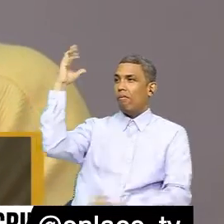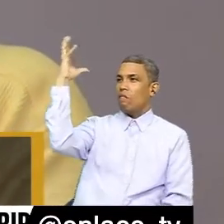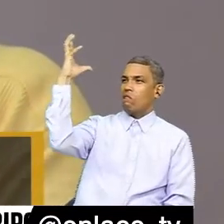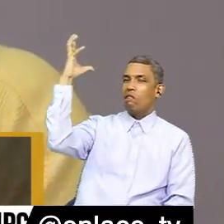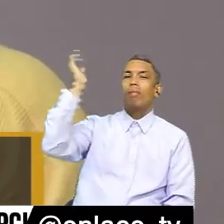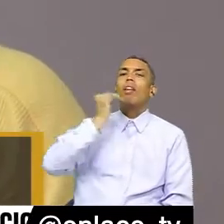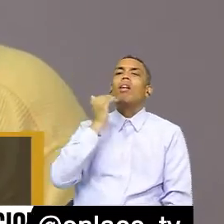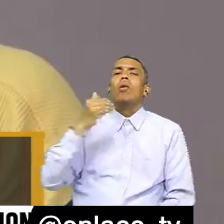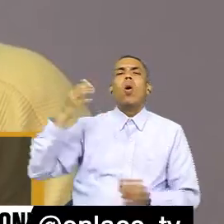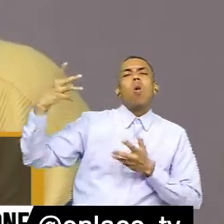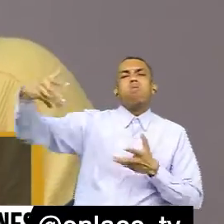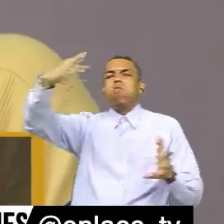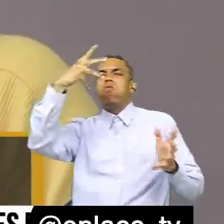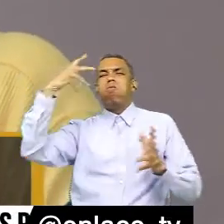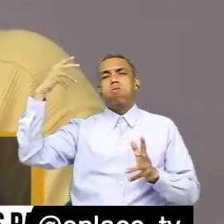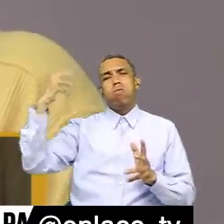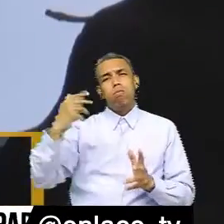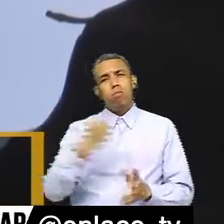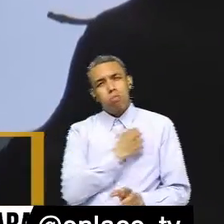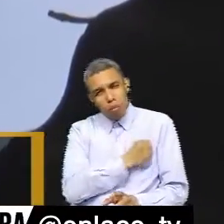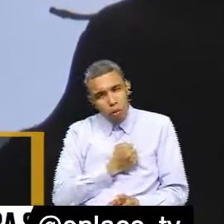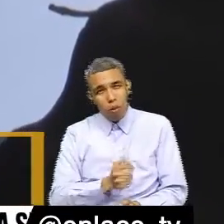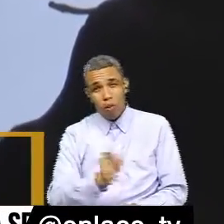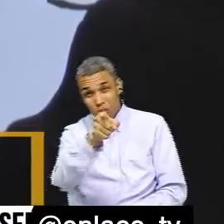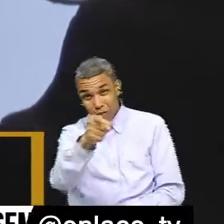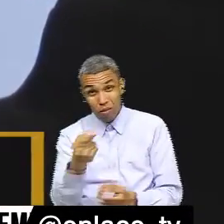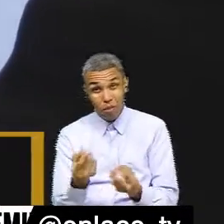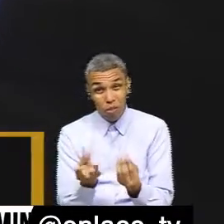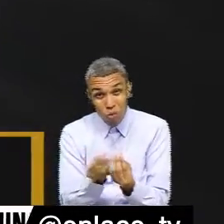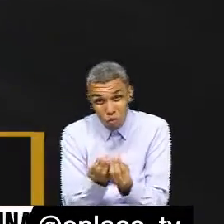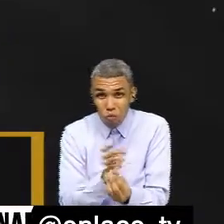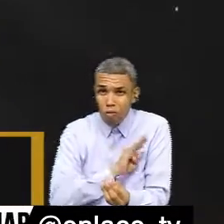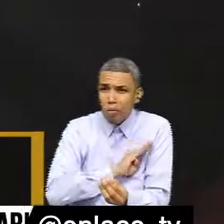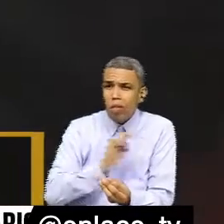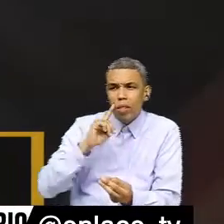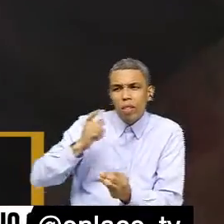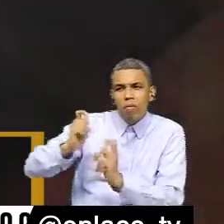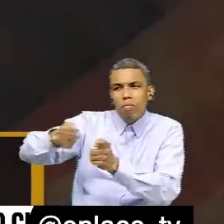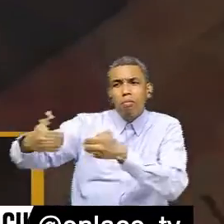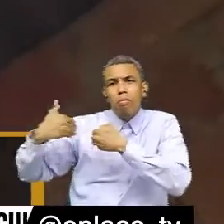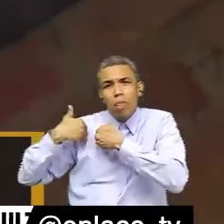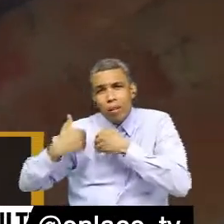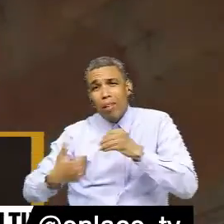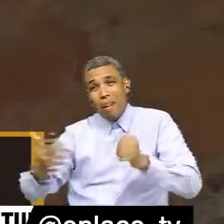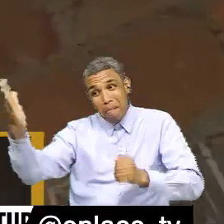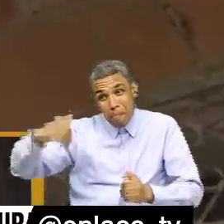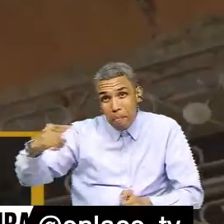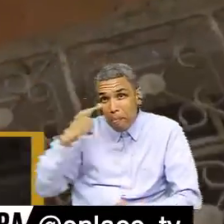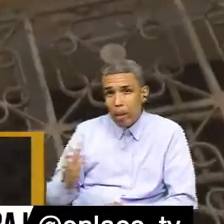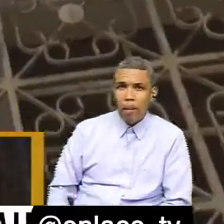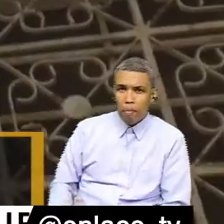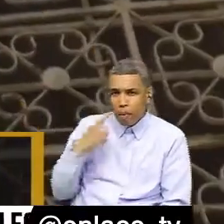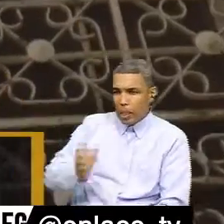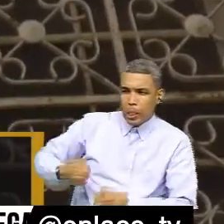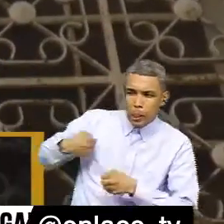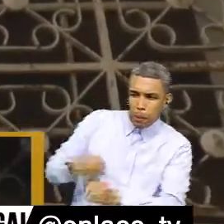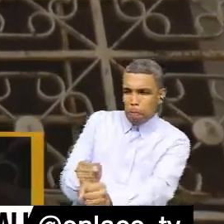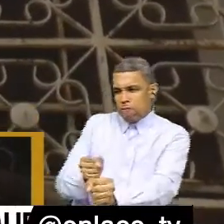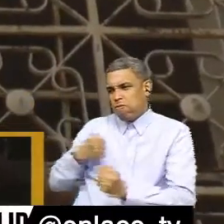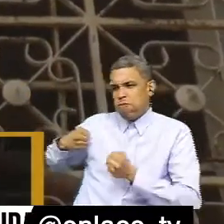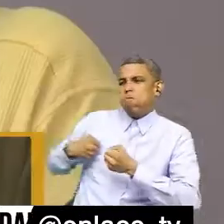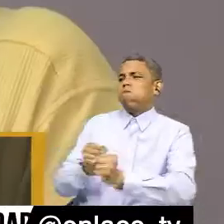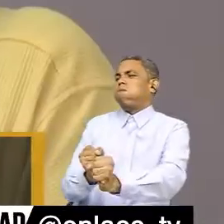que haya una desgracia por favor vengan yendo colabore menciona que temen que por las lluvias el terreno sea y las ramas caigan nuevamente sobre los